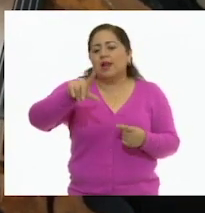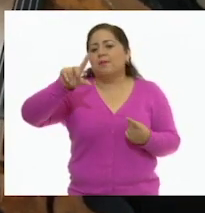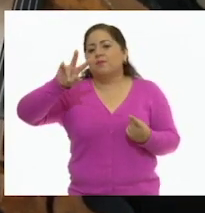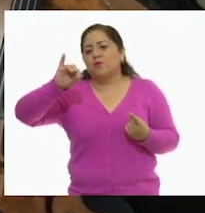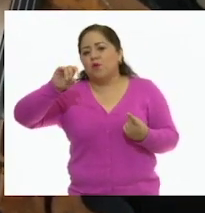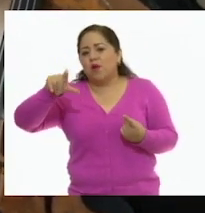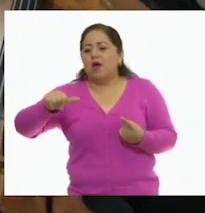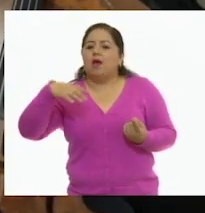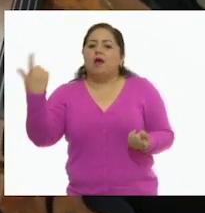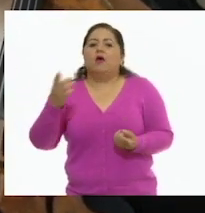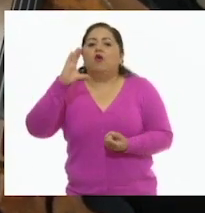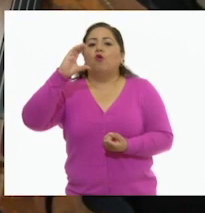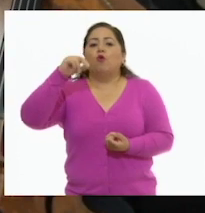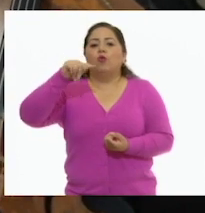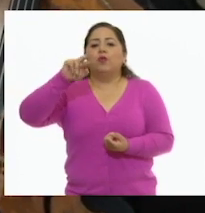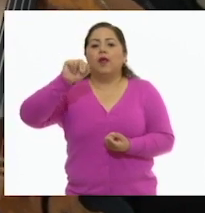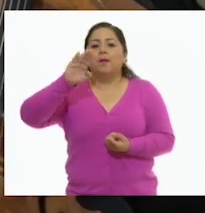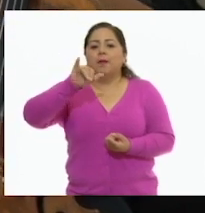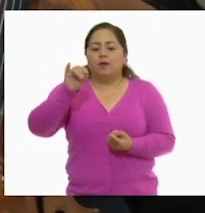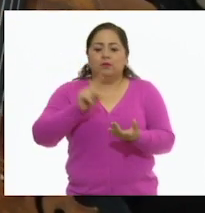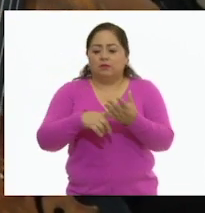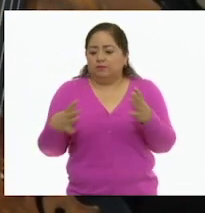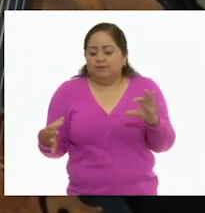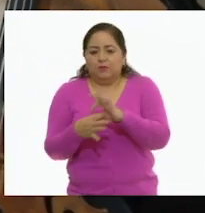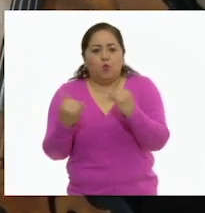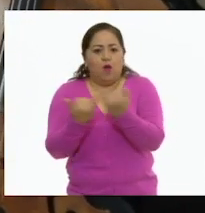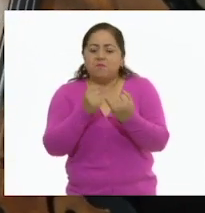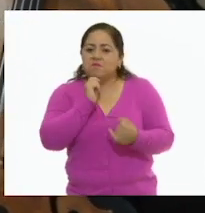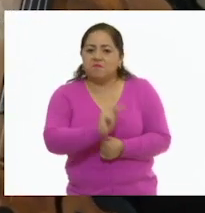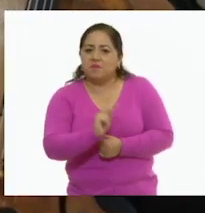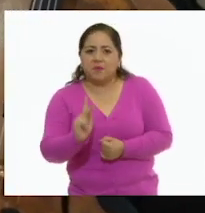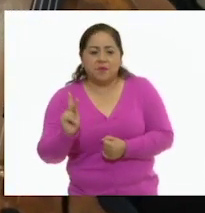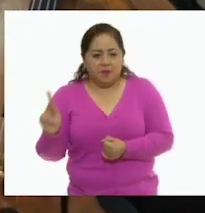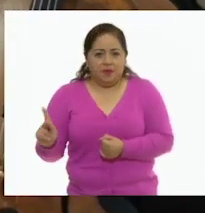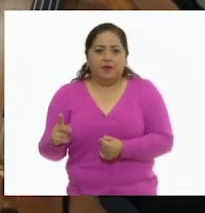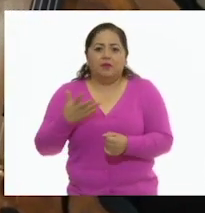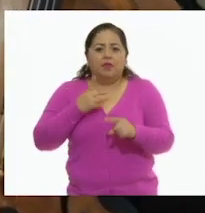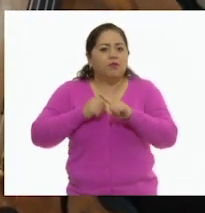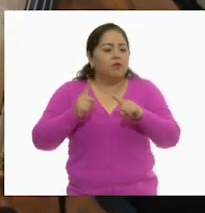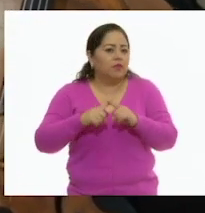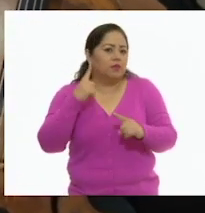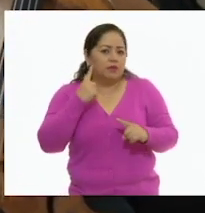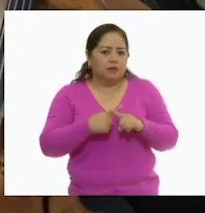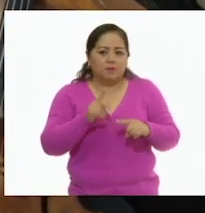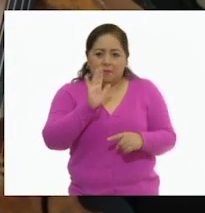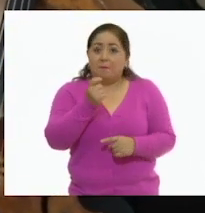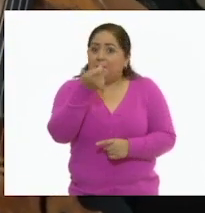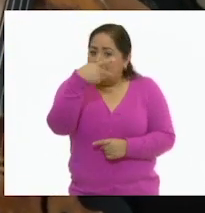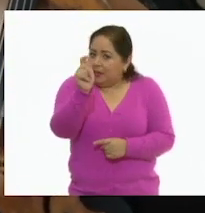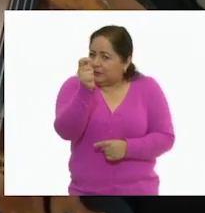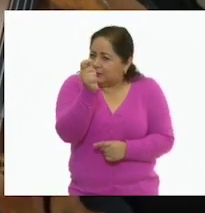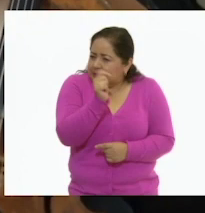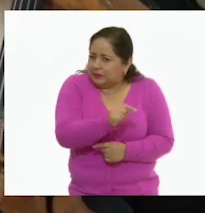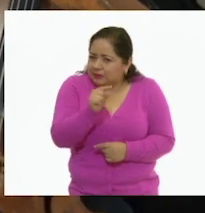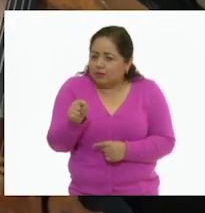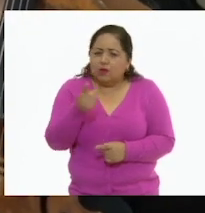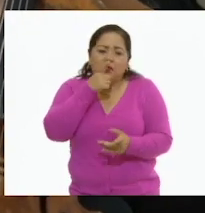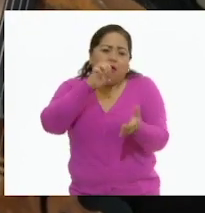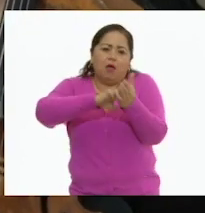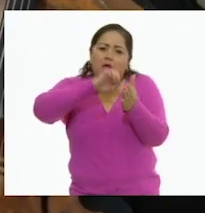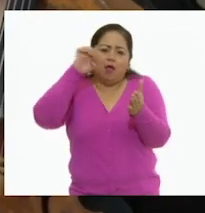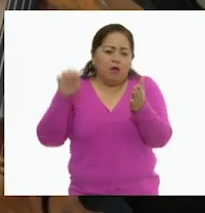el contrabajo son los que forman el resto de la familia y tienen varias peculiaridades en común. Por